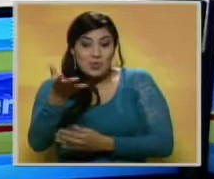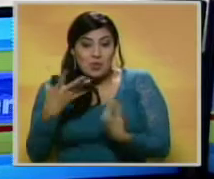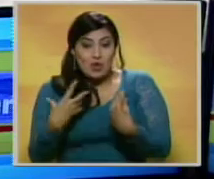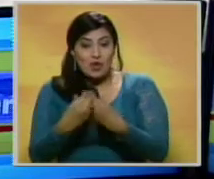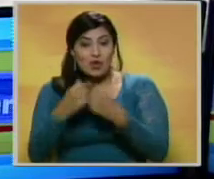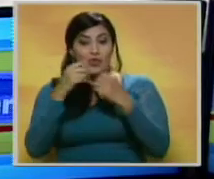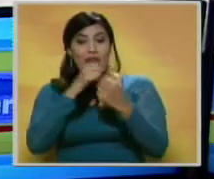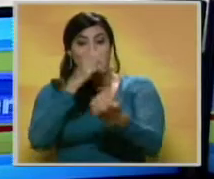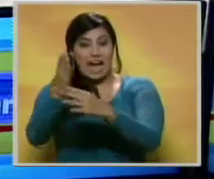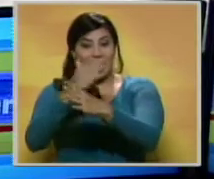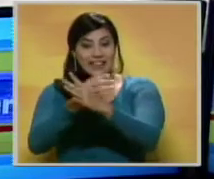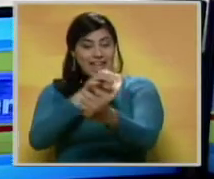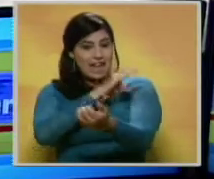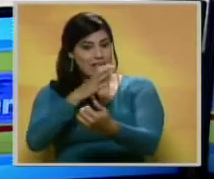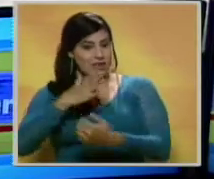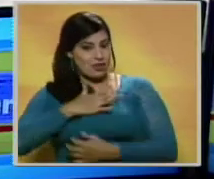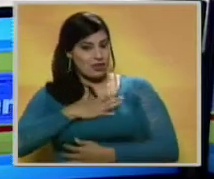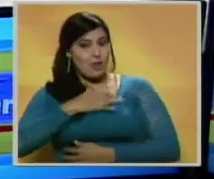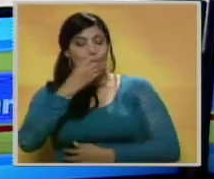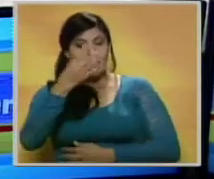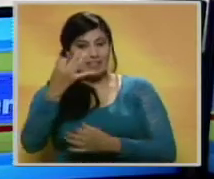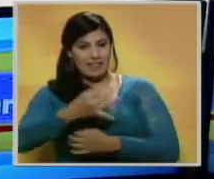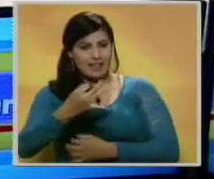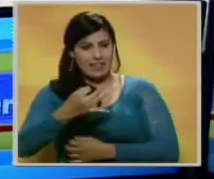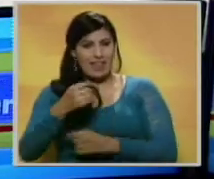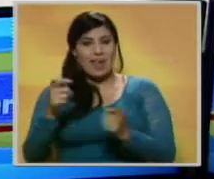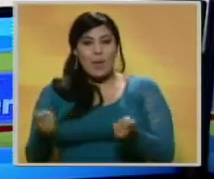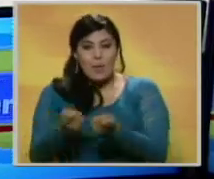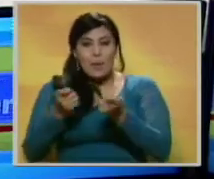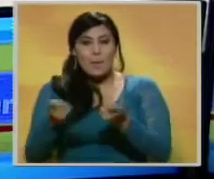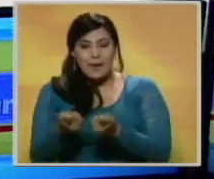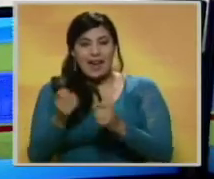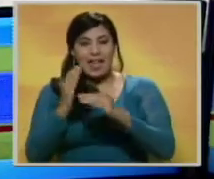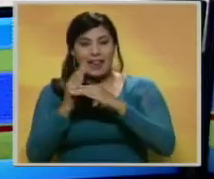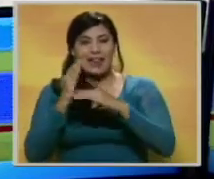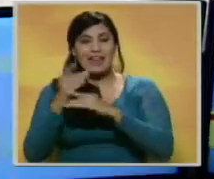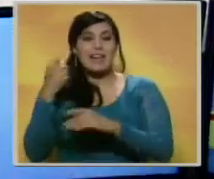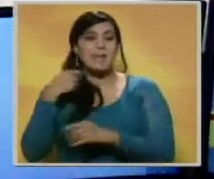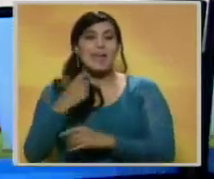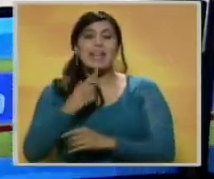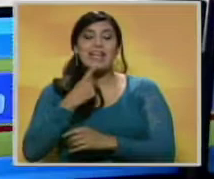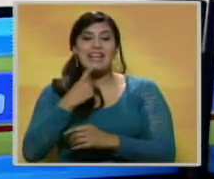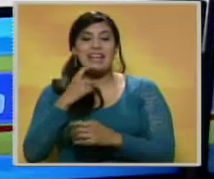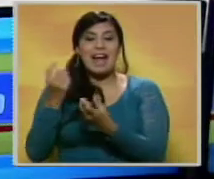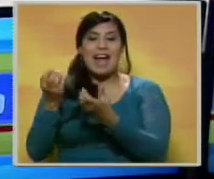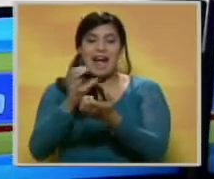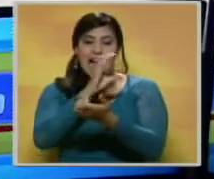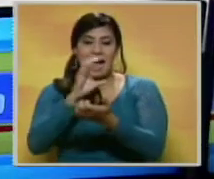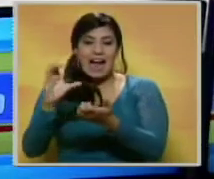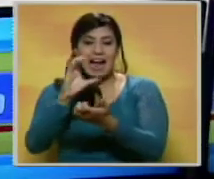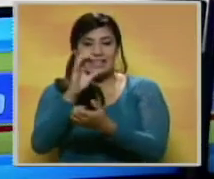tu concierto, yo les tengo que decir la verdad, en cada corte comercial aquí me cantan un concierto pero a